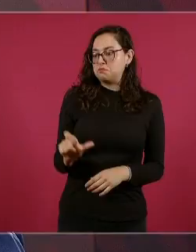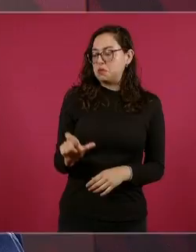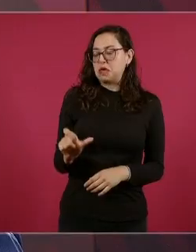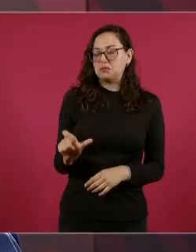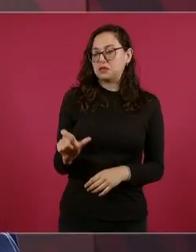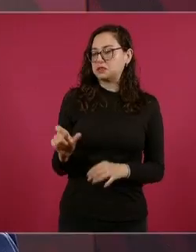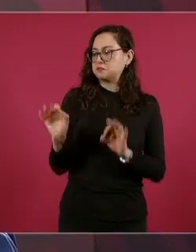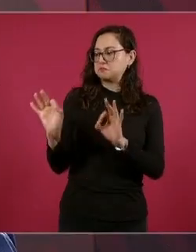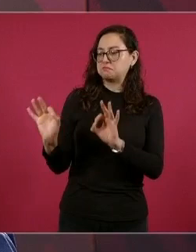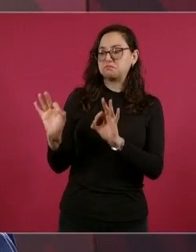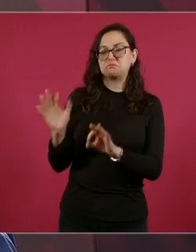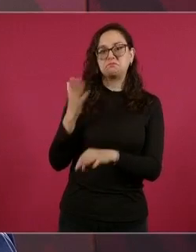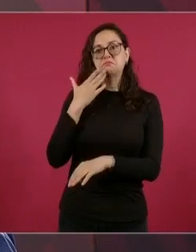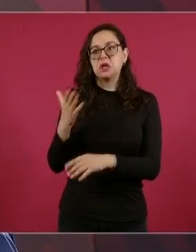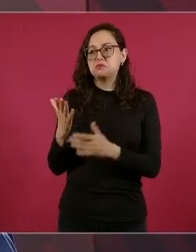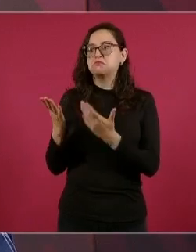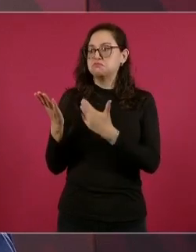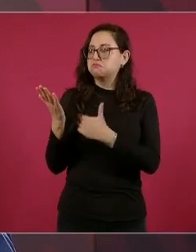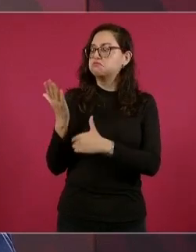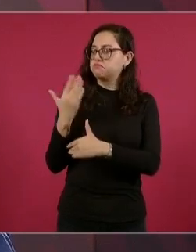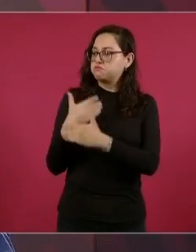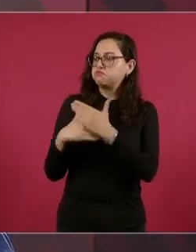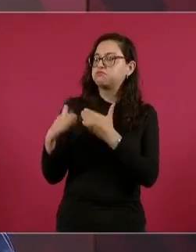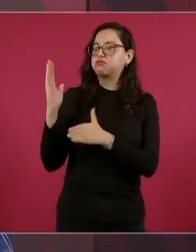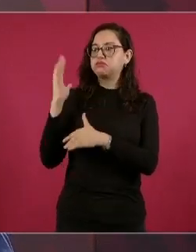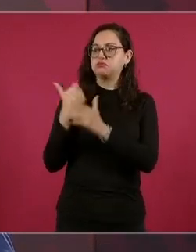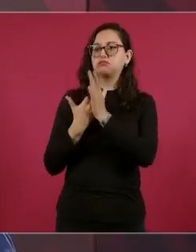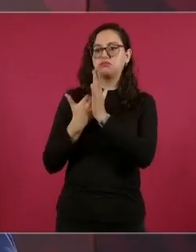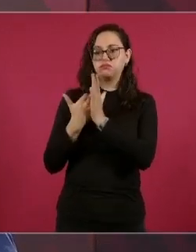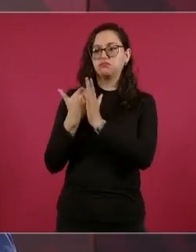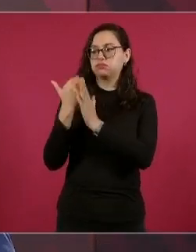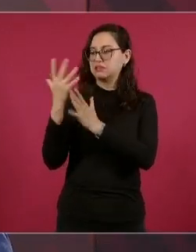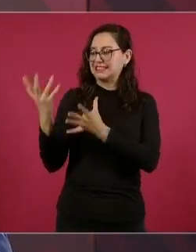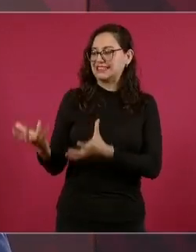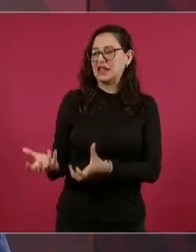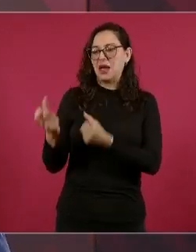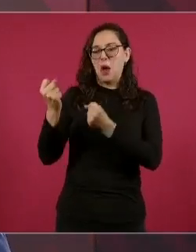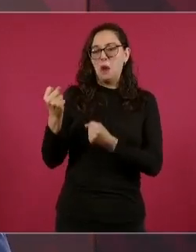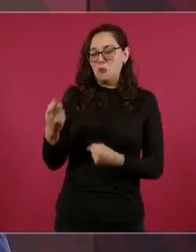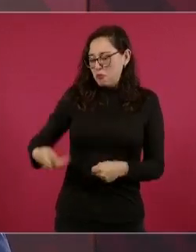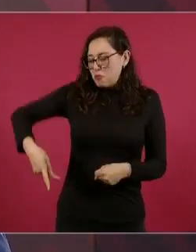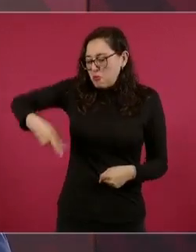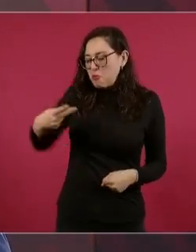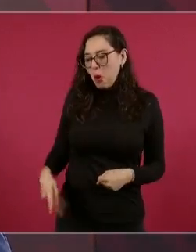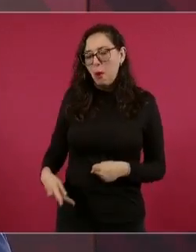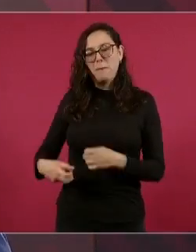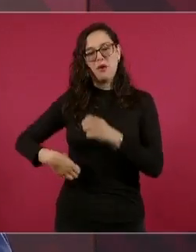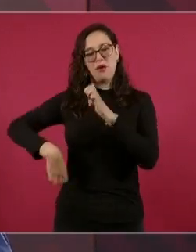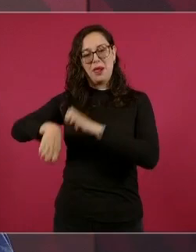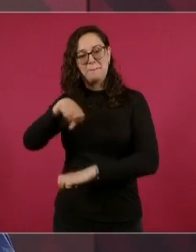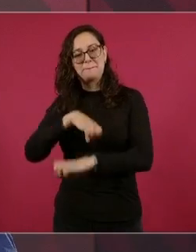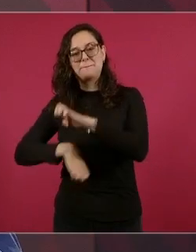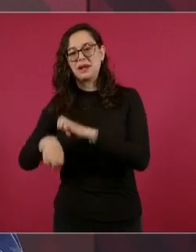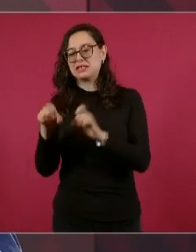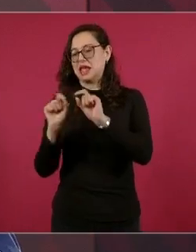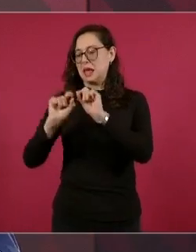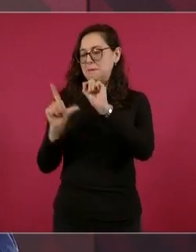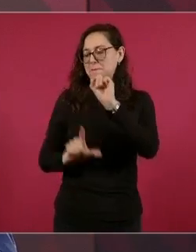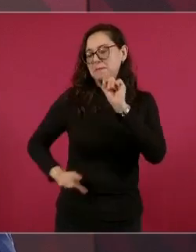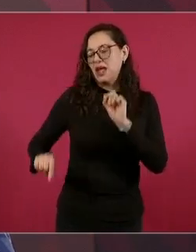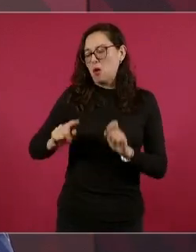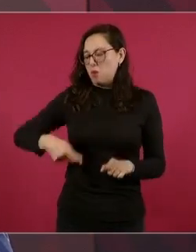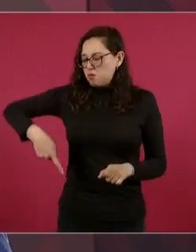ha sido rescatada como empresa pública, como empresa de todos los mexicanos. Fue una